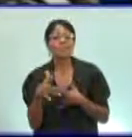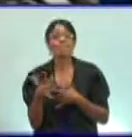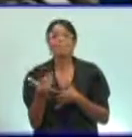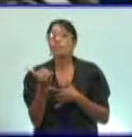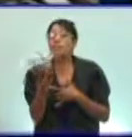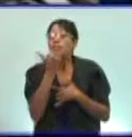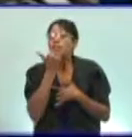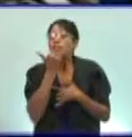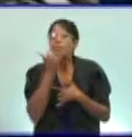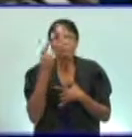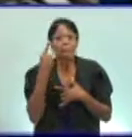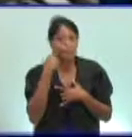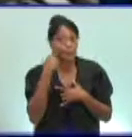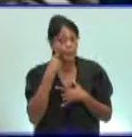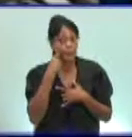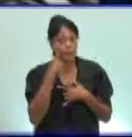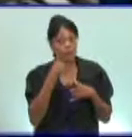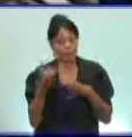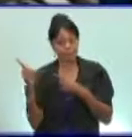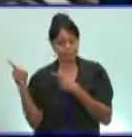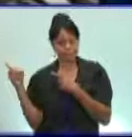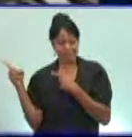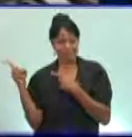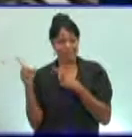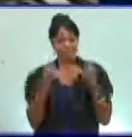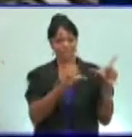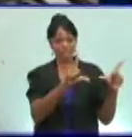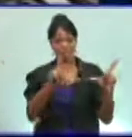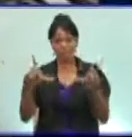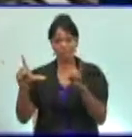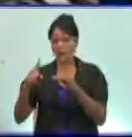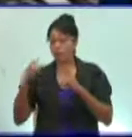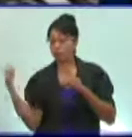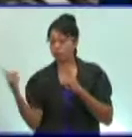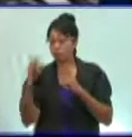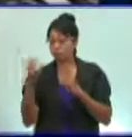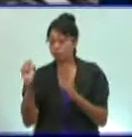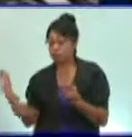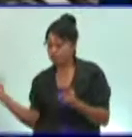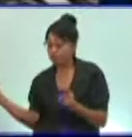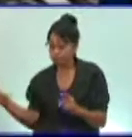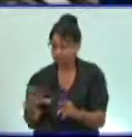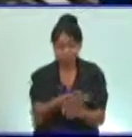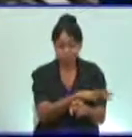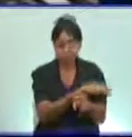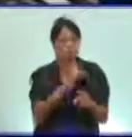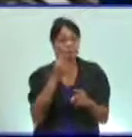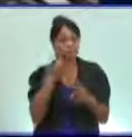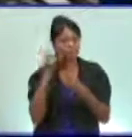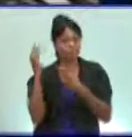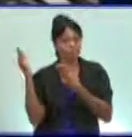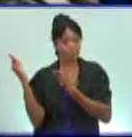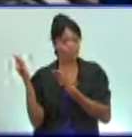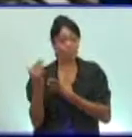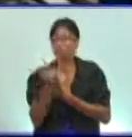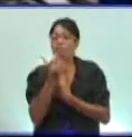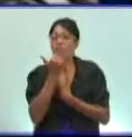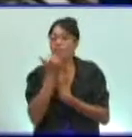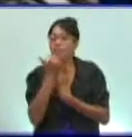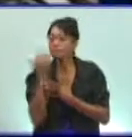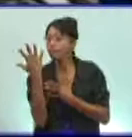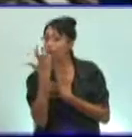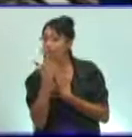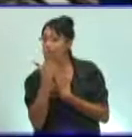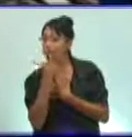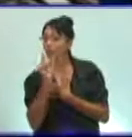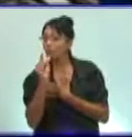imagen del paso de un ciclón, fíjense todo lo que devasta el ciclón y por lo tanto afecta al hombre en todas las esferas de